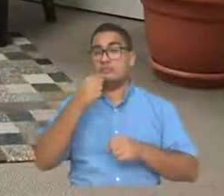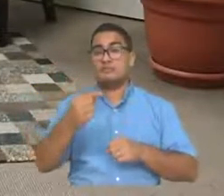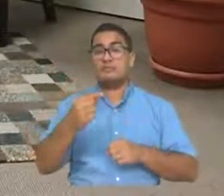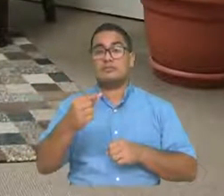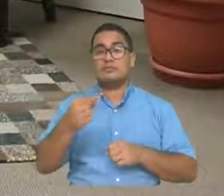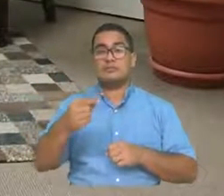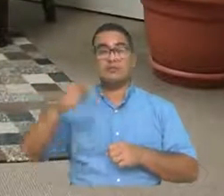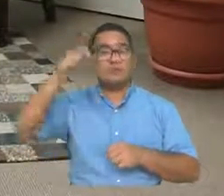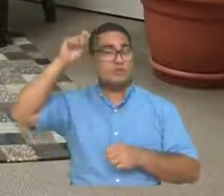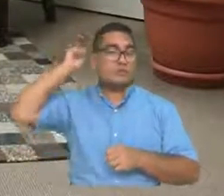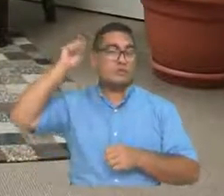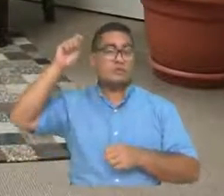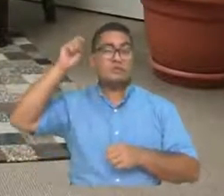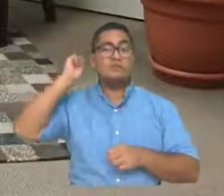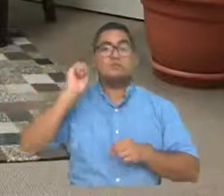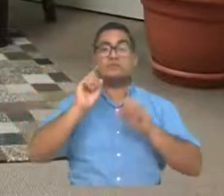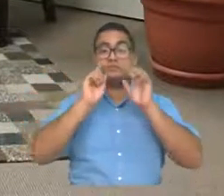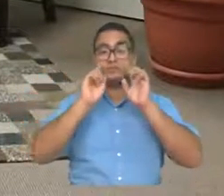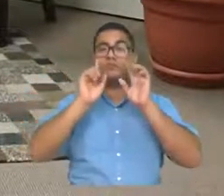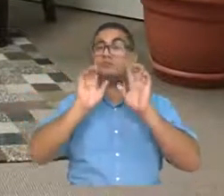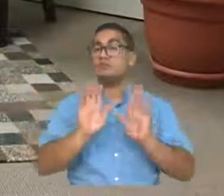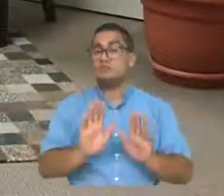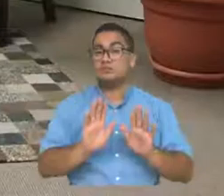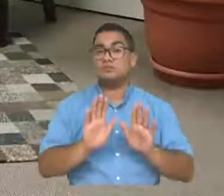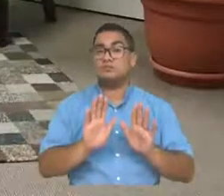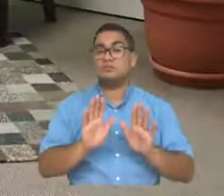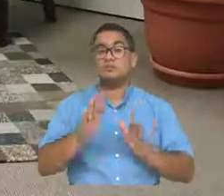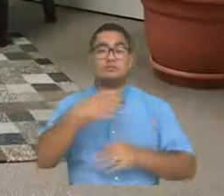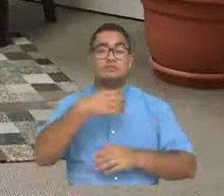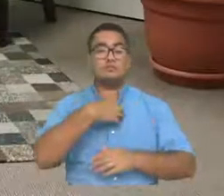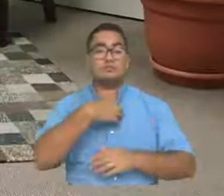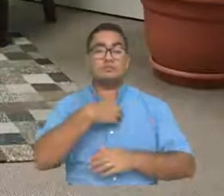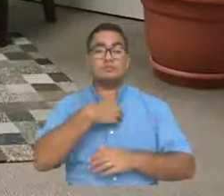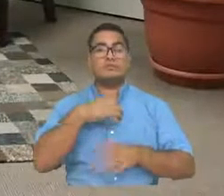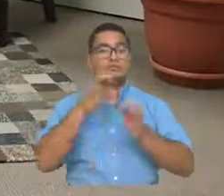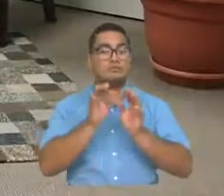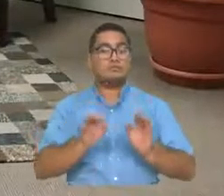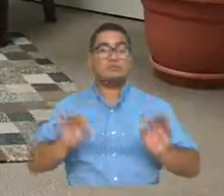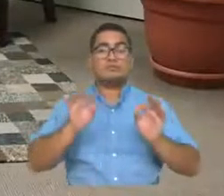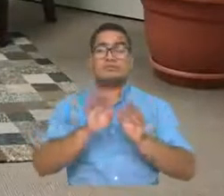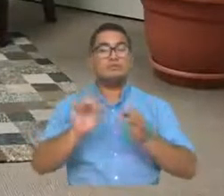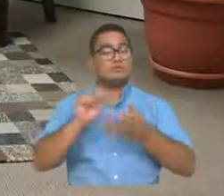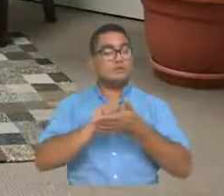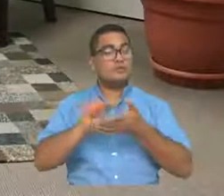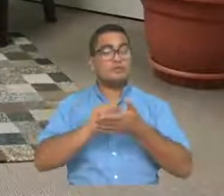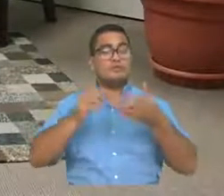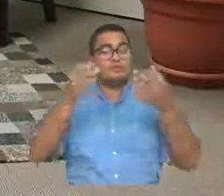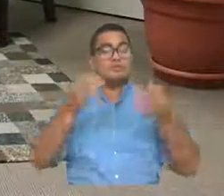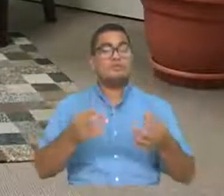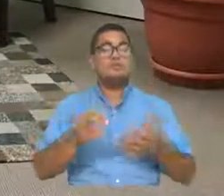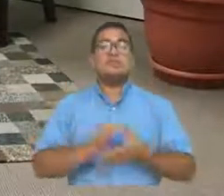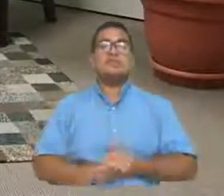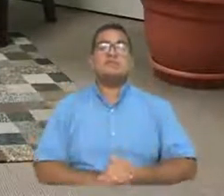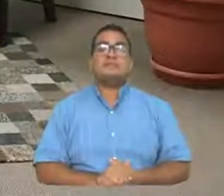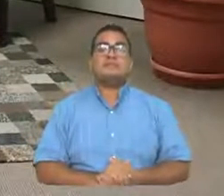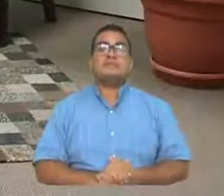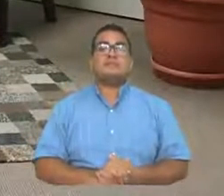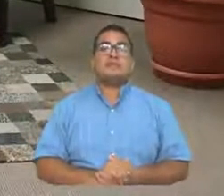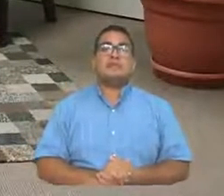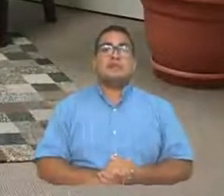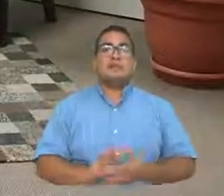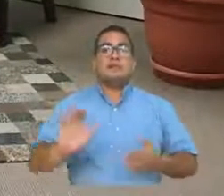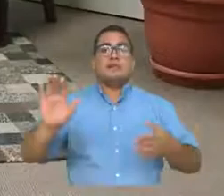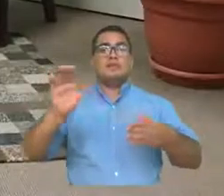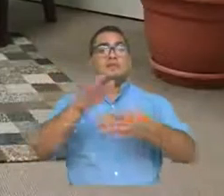transmito a la otra persona. Inclusive hasta el mismo peine que es común que todo mundo lo ocupe en nuestro hogar, tener su propio peine uno. ¿Ya? Es